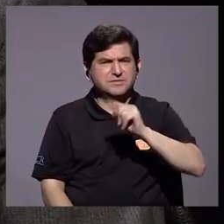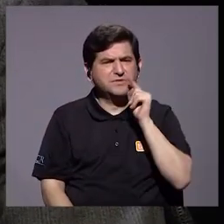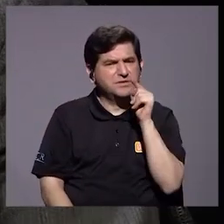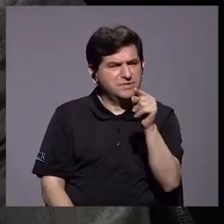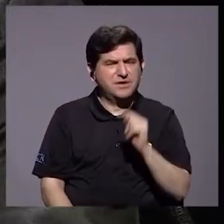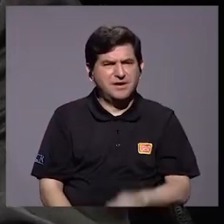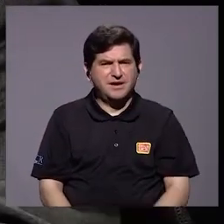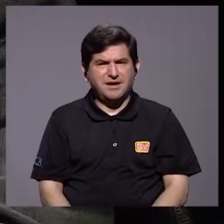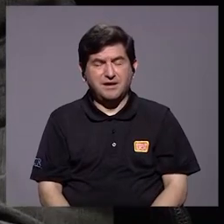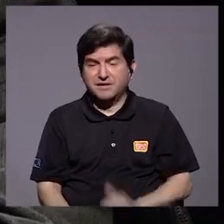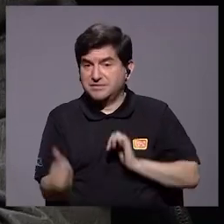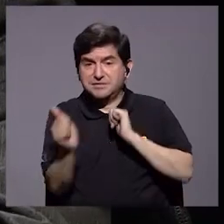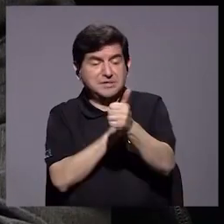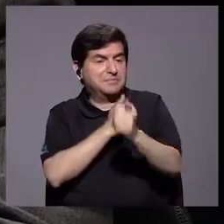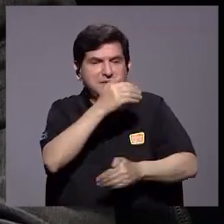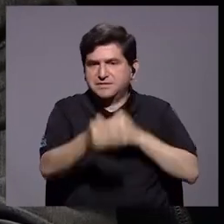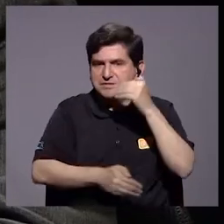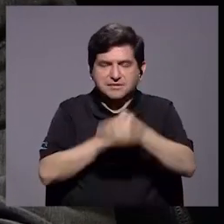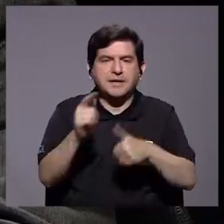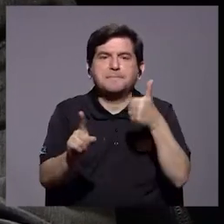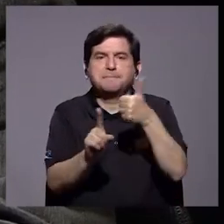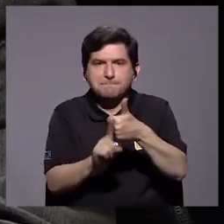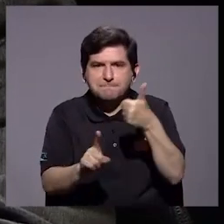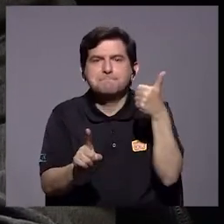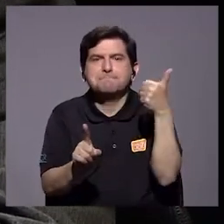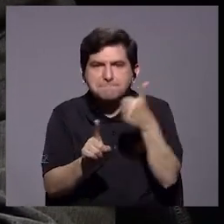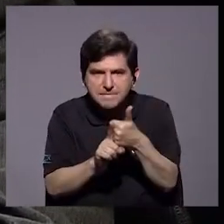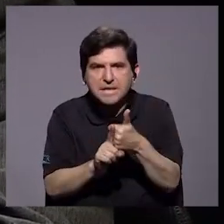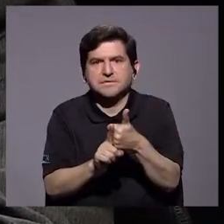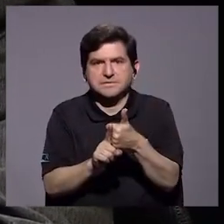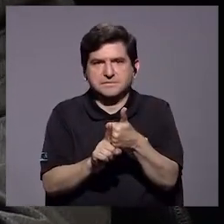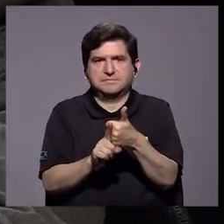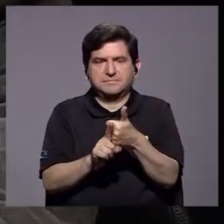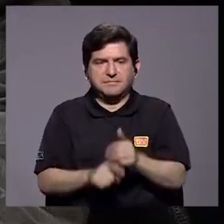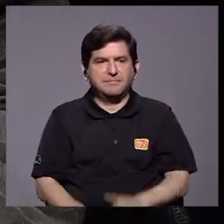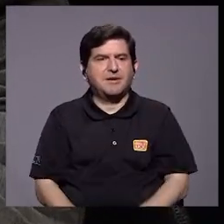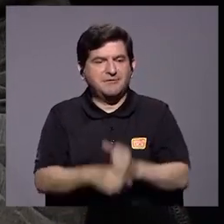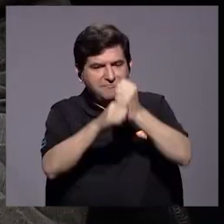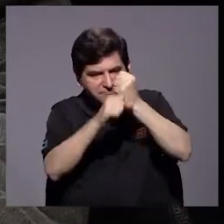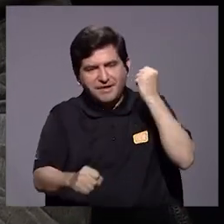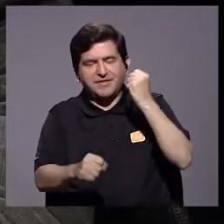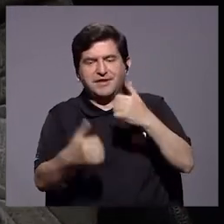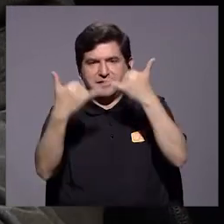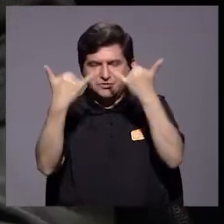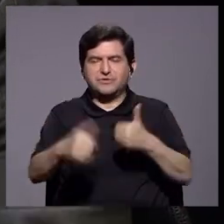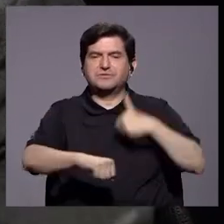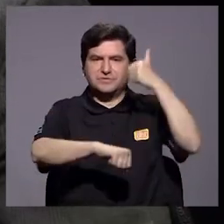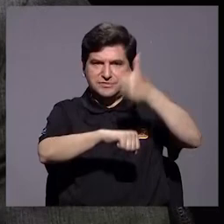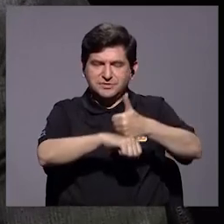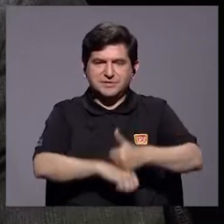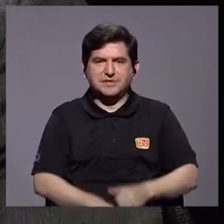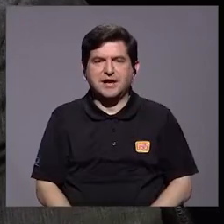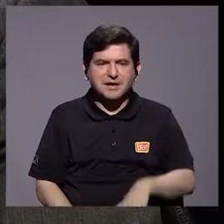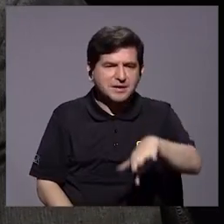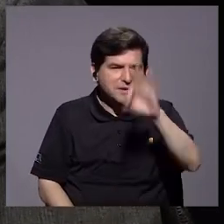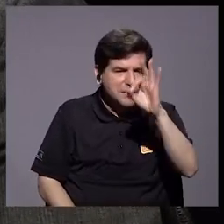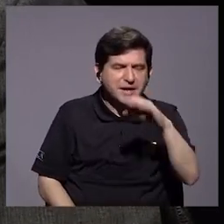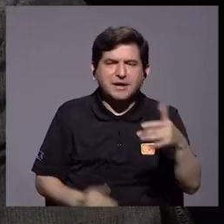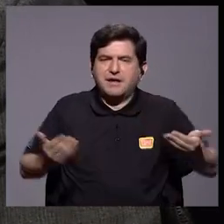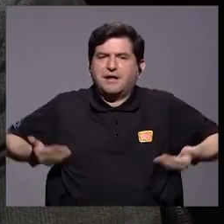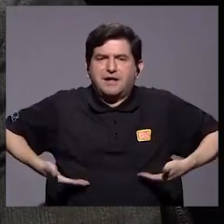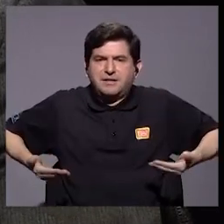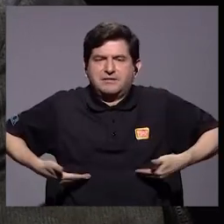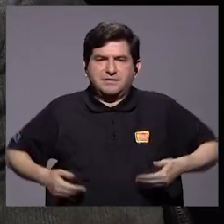sobresaltado digamos los protocolos que la misma de federación había establecido para escoger a un técnico y